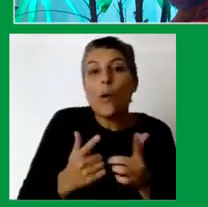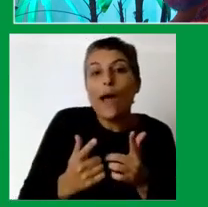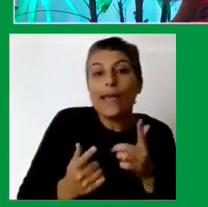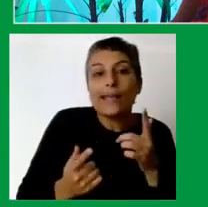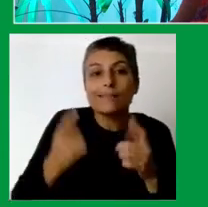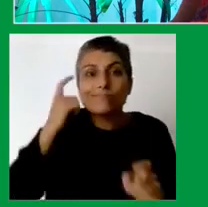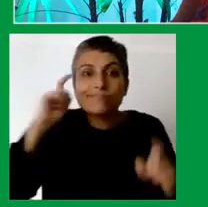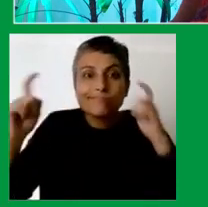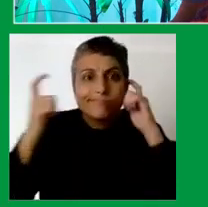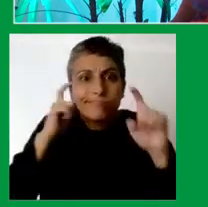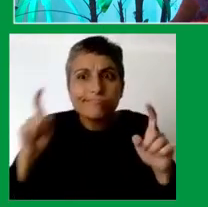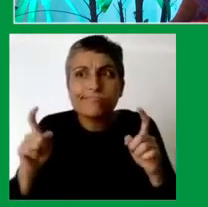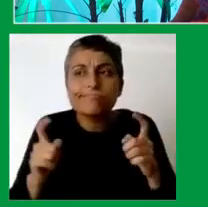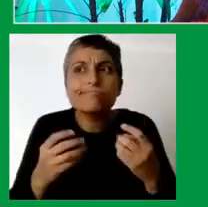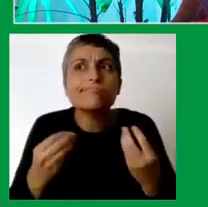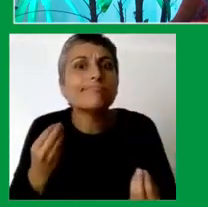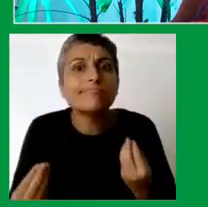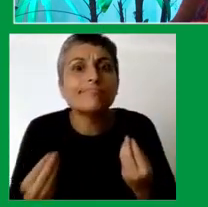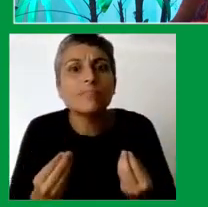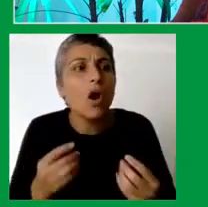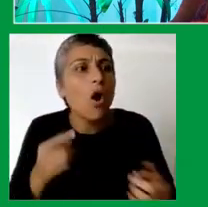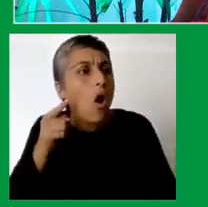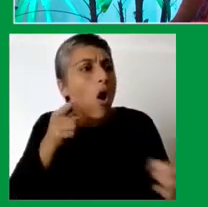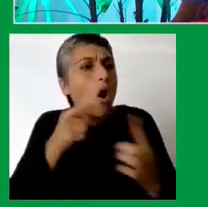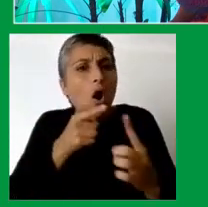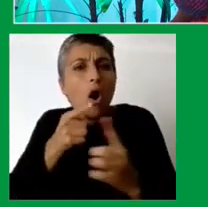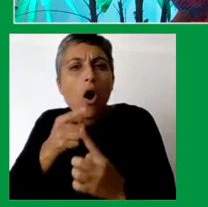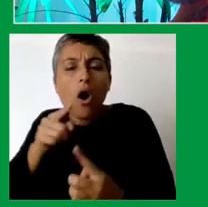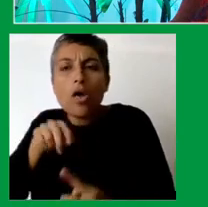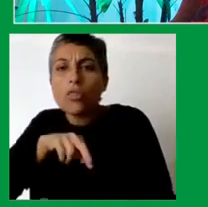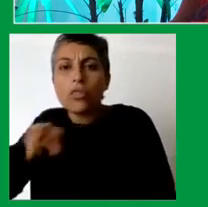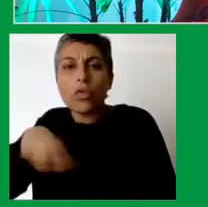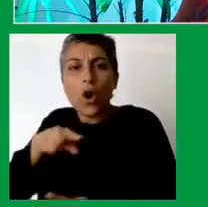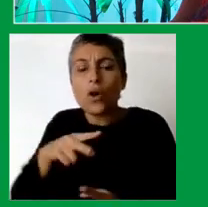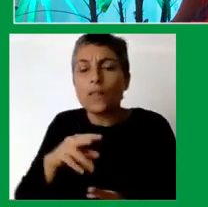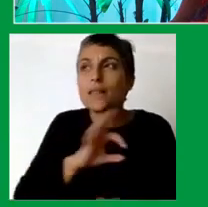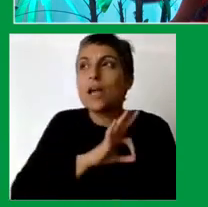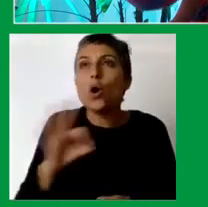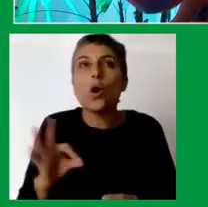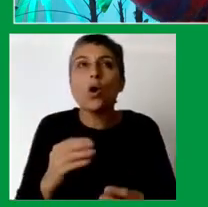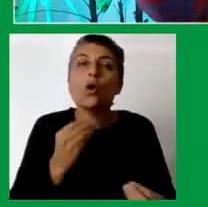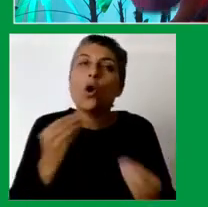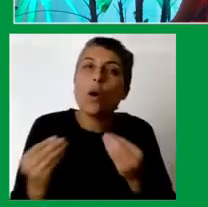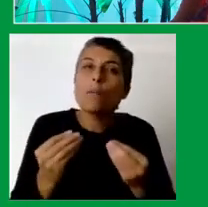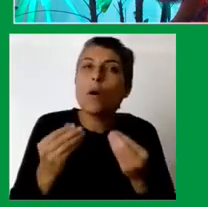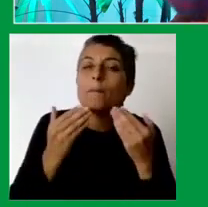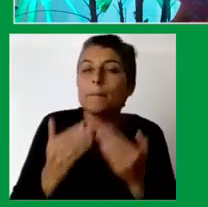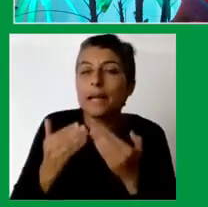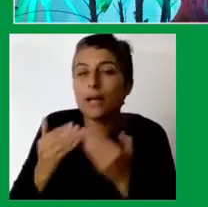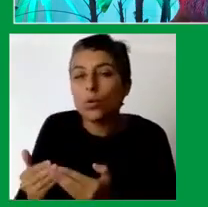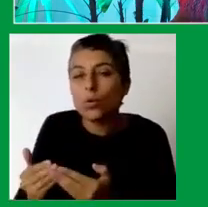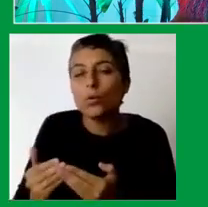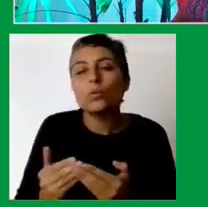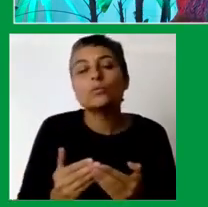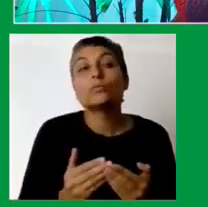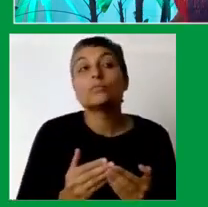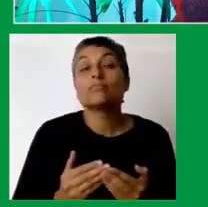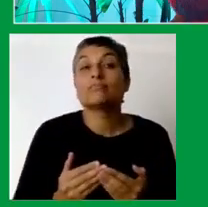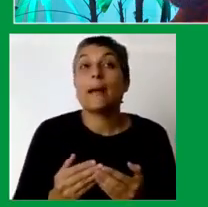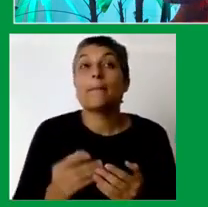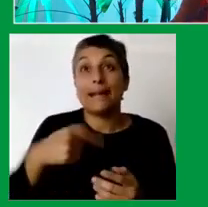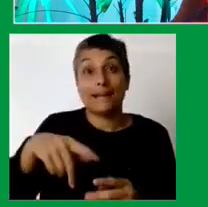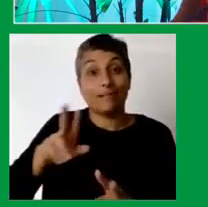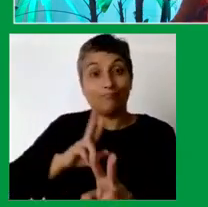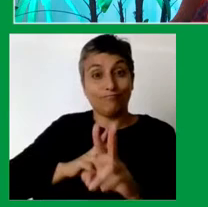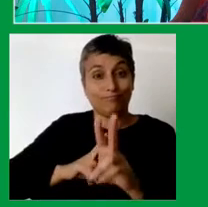el objetivo sin poder hacer las preguntas? ¿De qué manera hacer las preguntas para que la respuesta sea